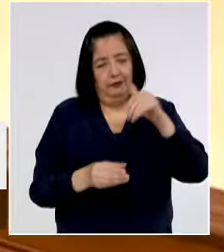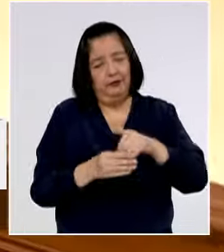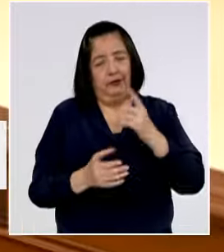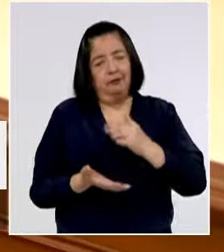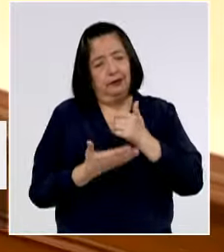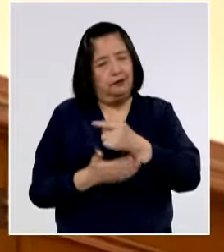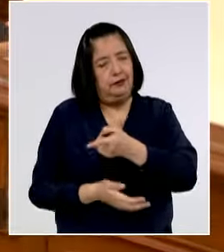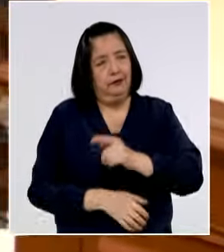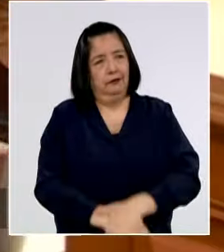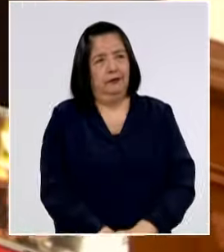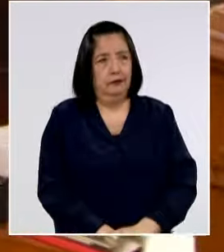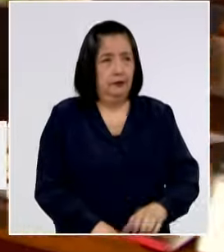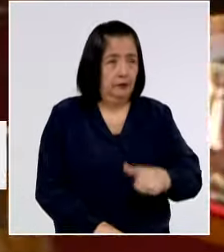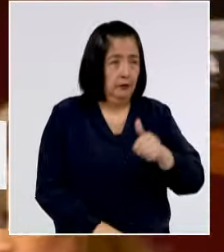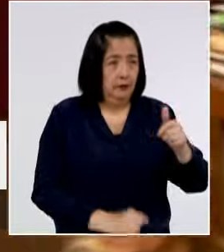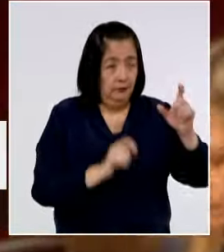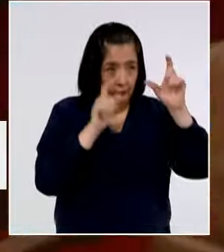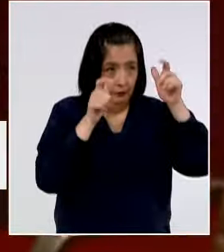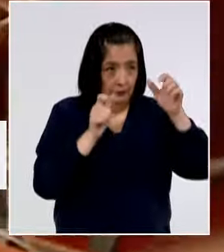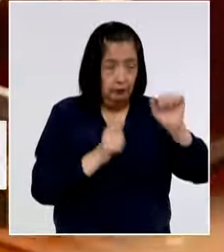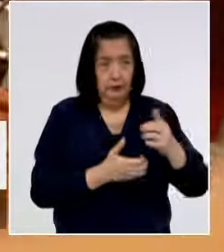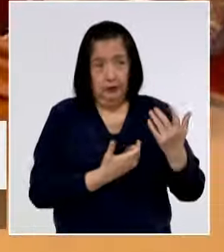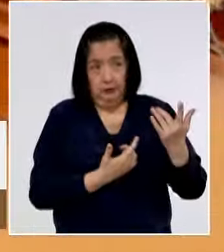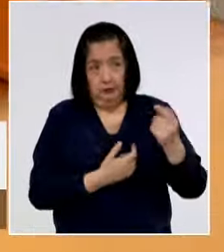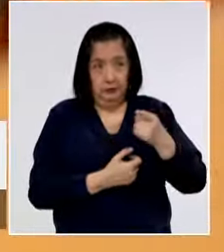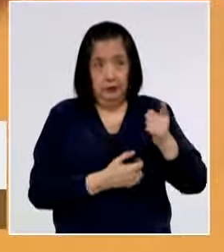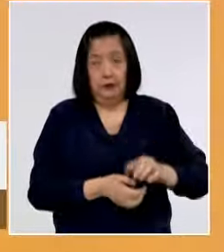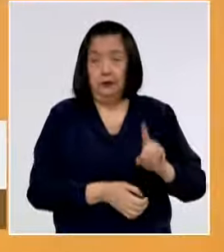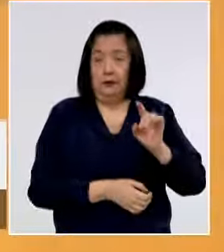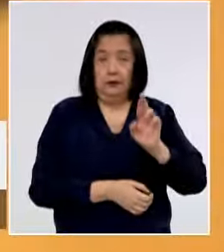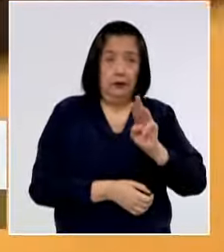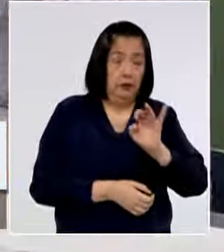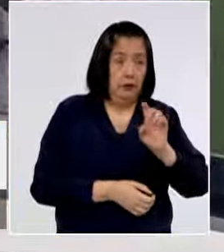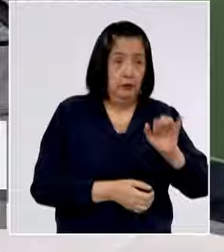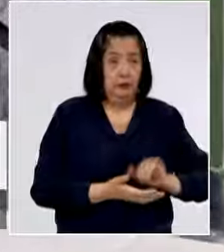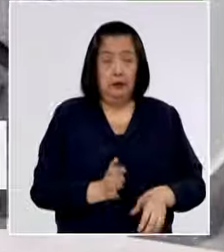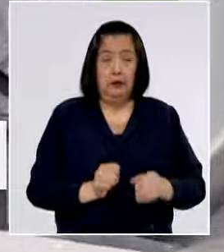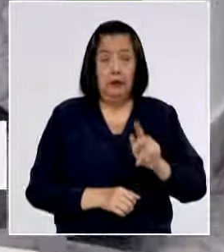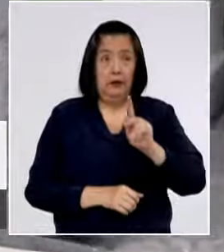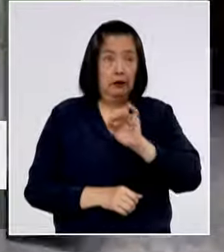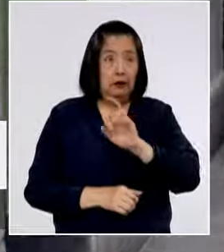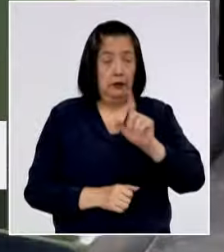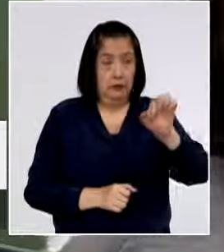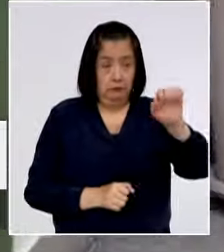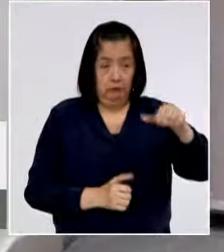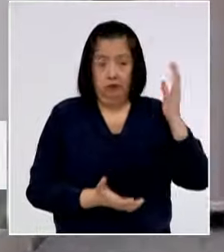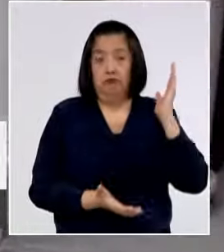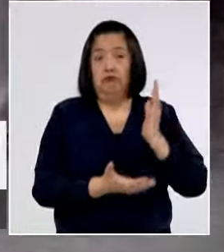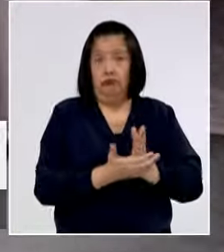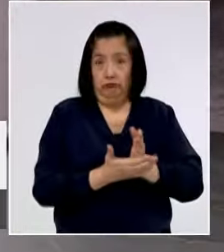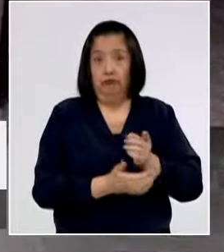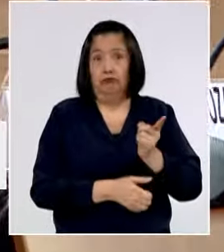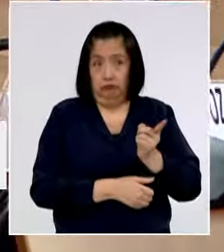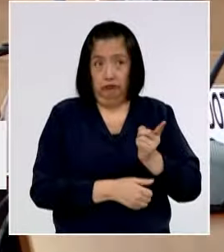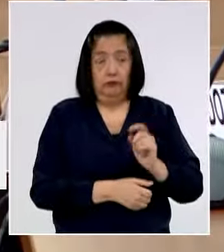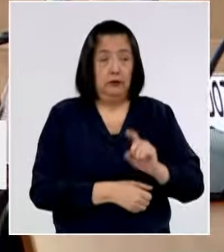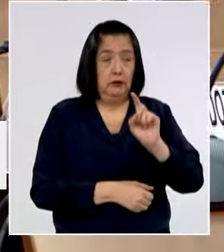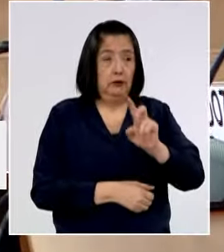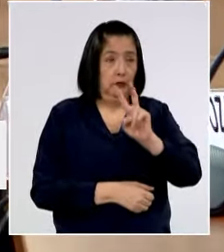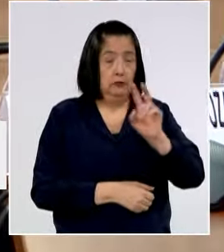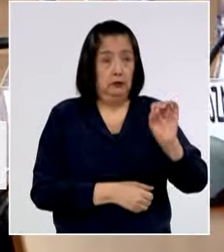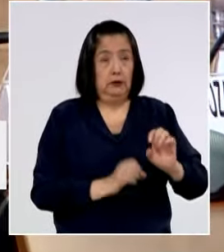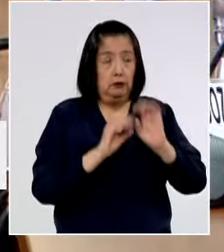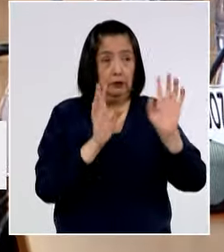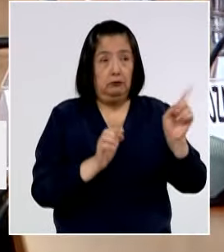ellos Mientras tanto otros parlamentarios esperan que tanto Darwin Espinosa Y kir alcarras reciban la sanción máxima de 120